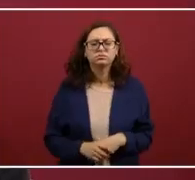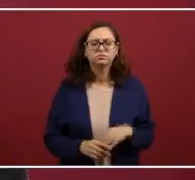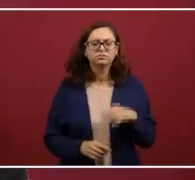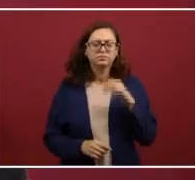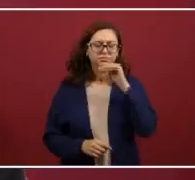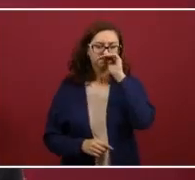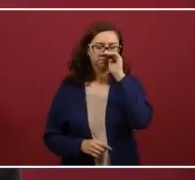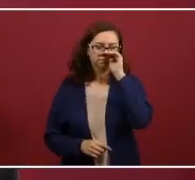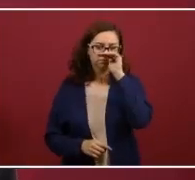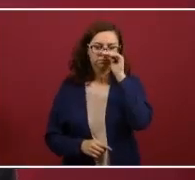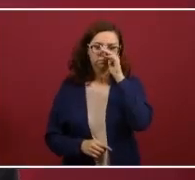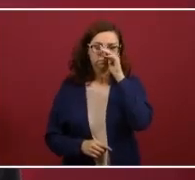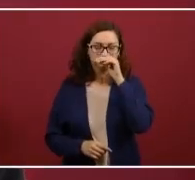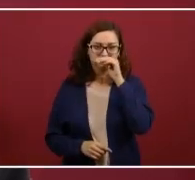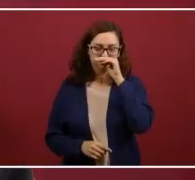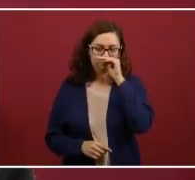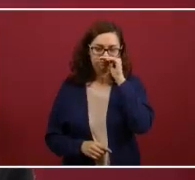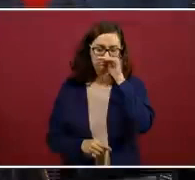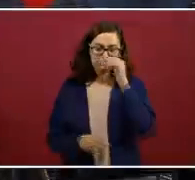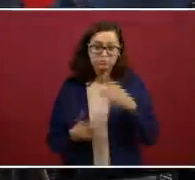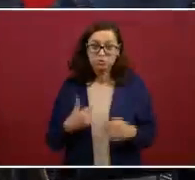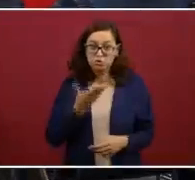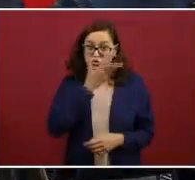hice el compromiso de